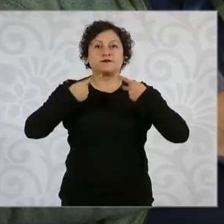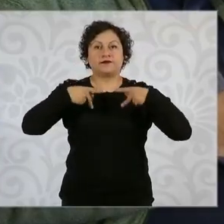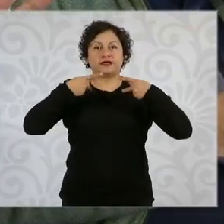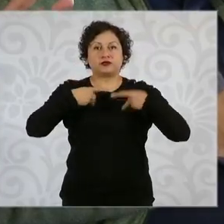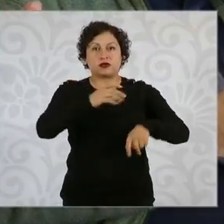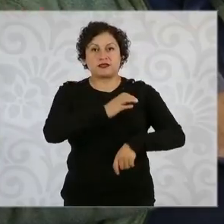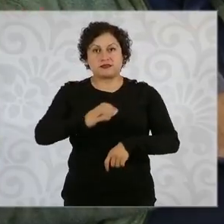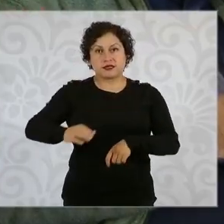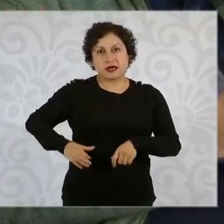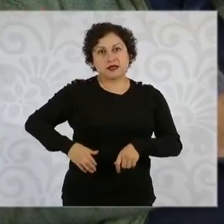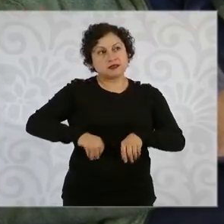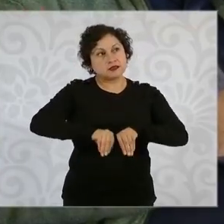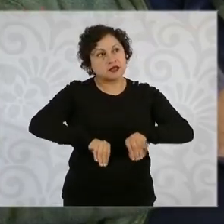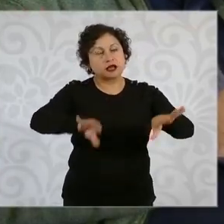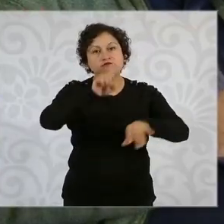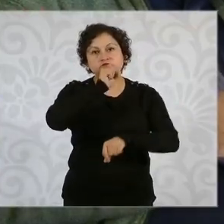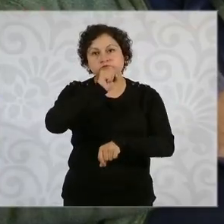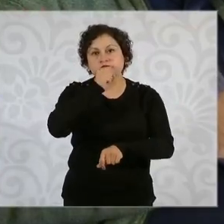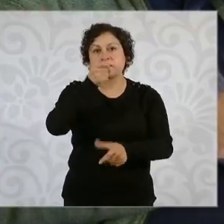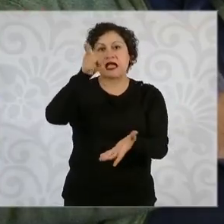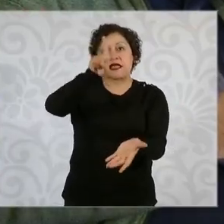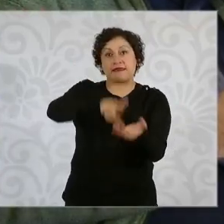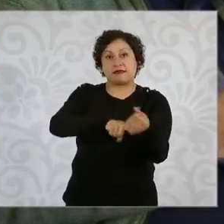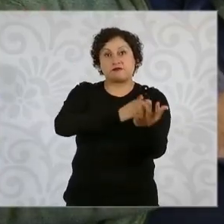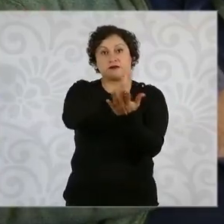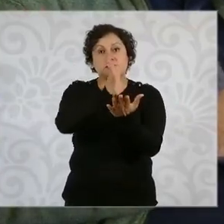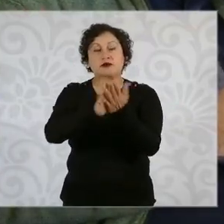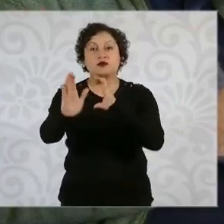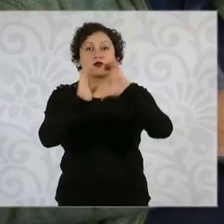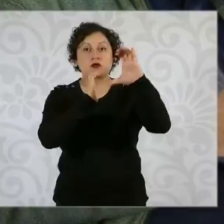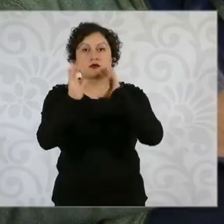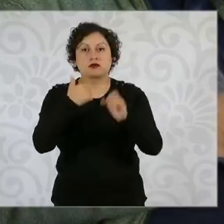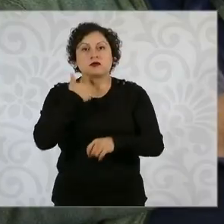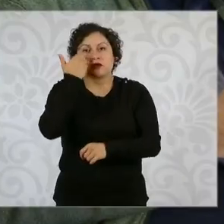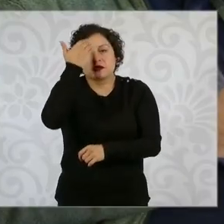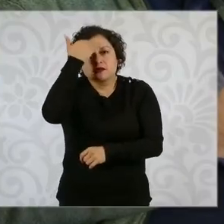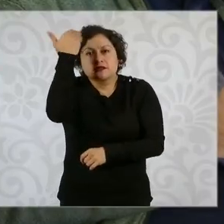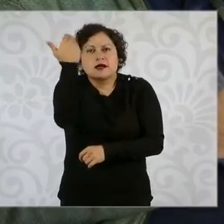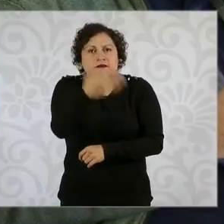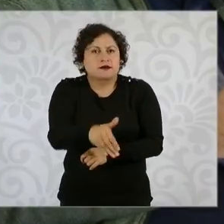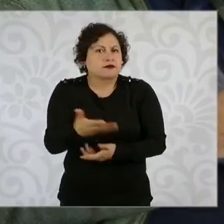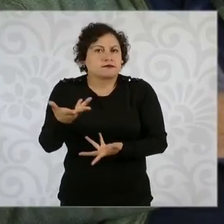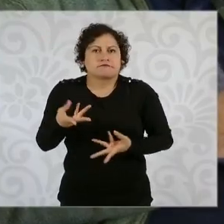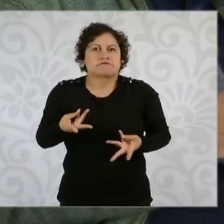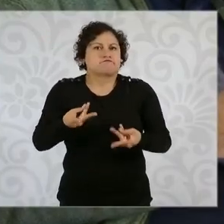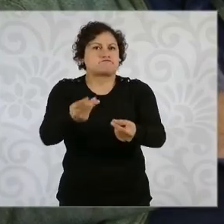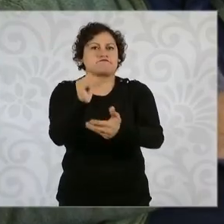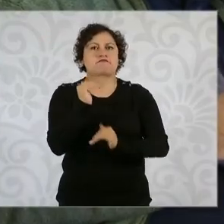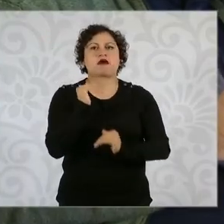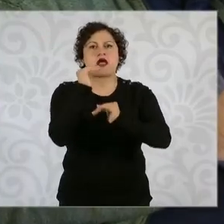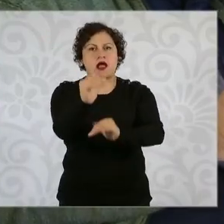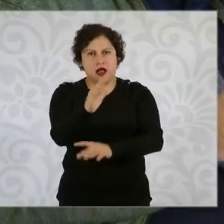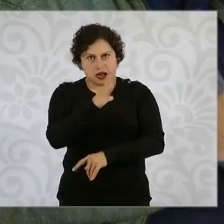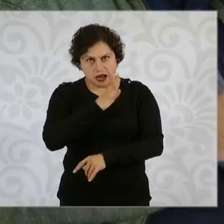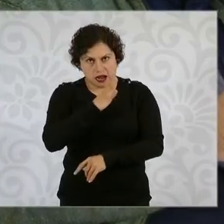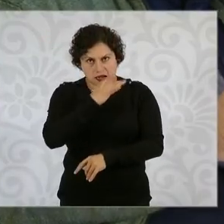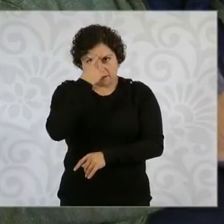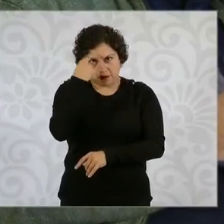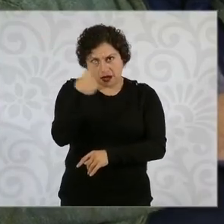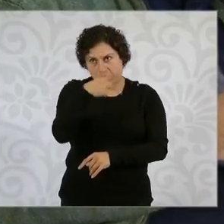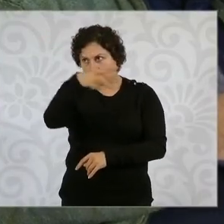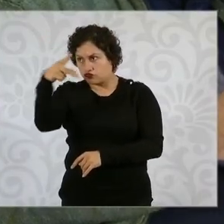publicidad de ellos en diferentes medios de comunicación, saber si hay algún tope de gastos para que puedan hacer esta difusión de sus perfiles